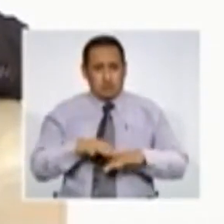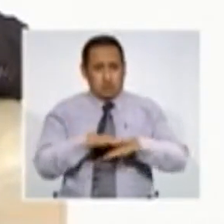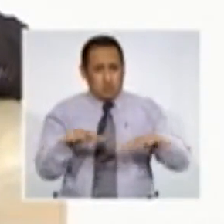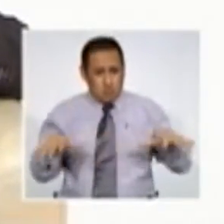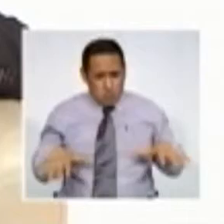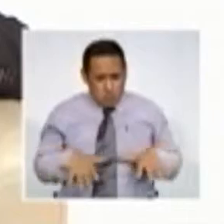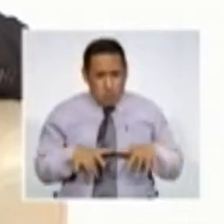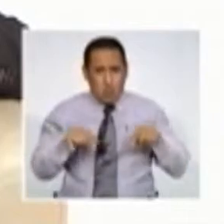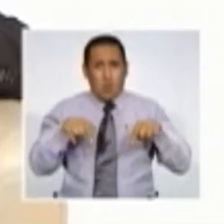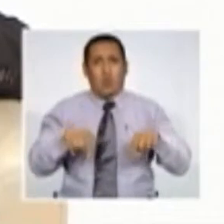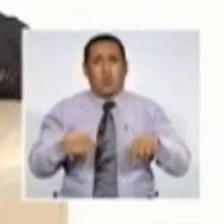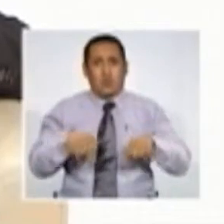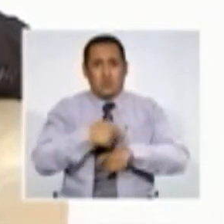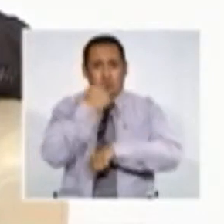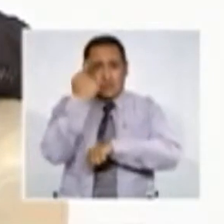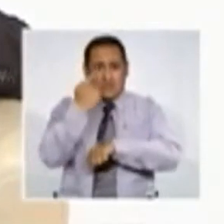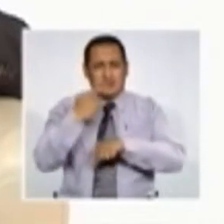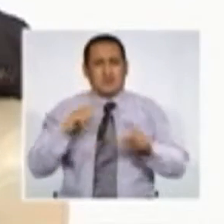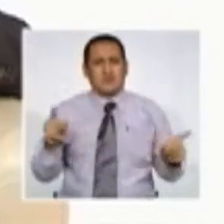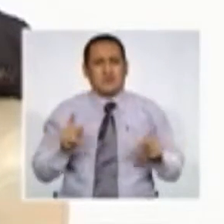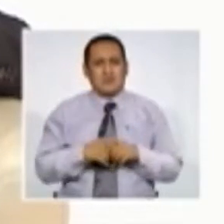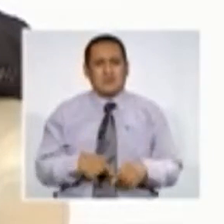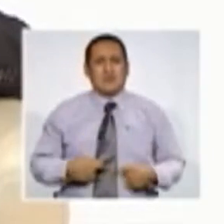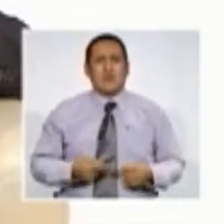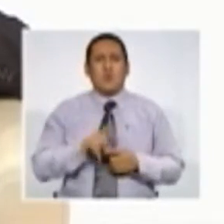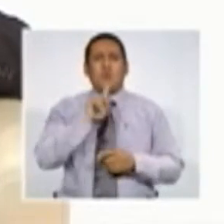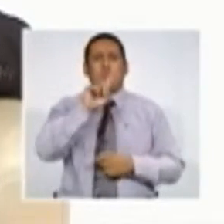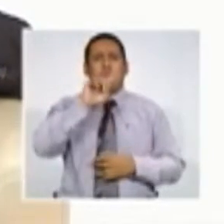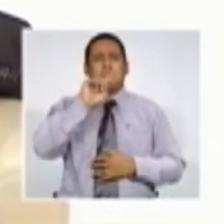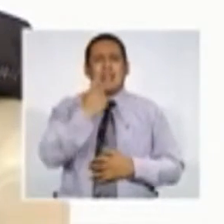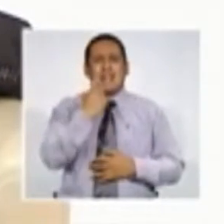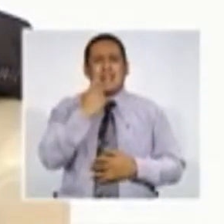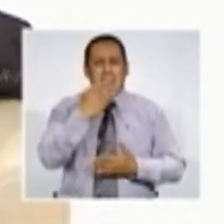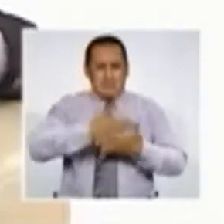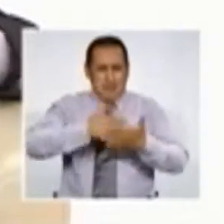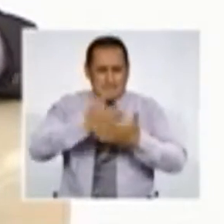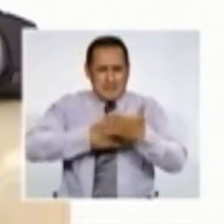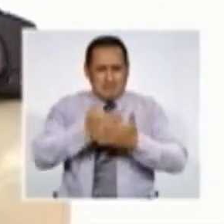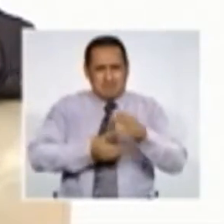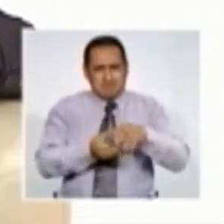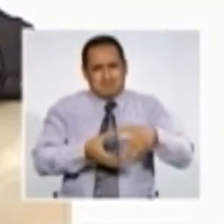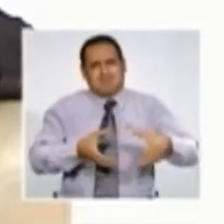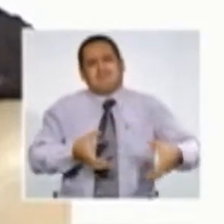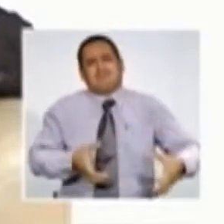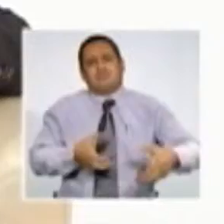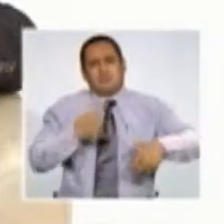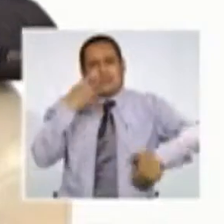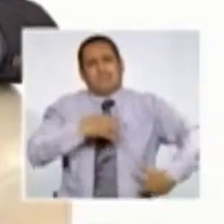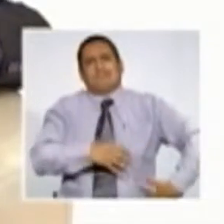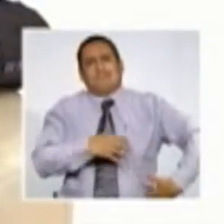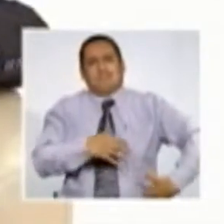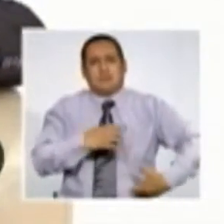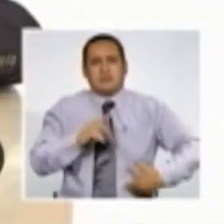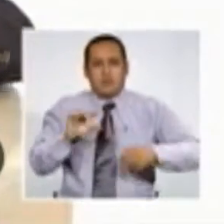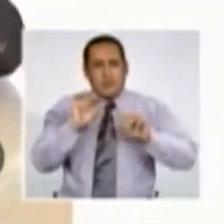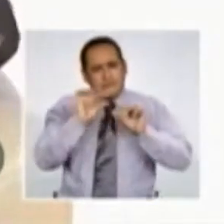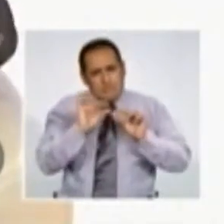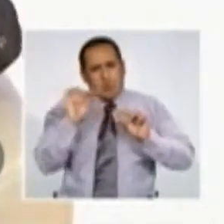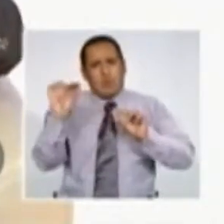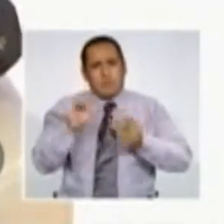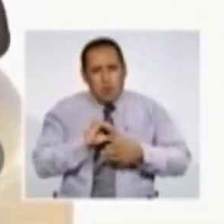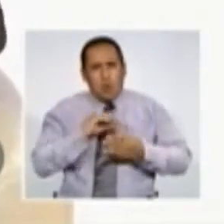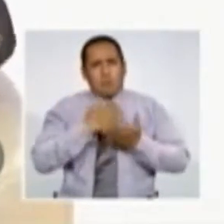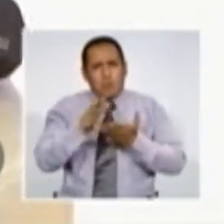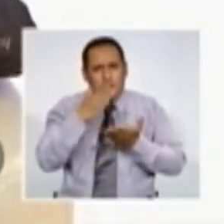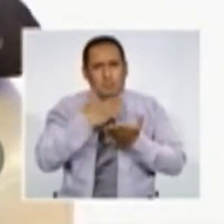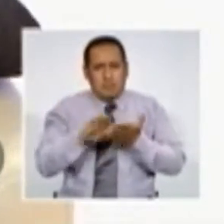los niños no van a utilizar todo eso el primer día. 1 millar de papel bond. O sea, oye, pero ¿por qué lleva el primer día? Lleva pues 10 hojas,